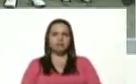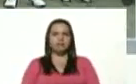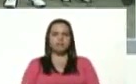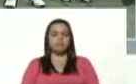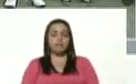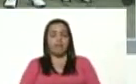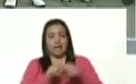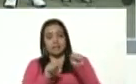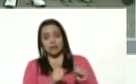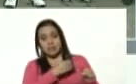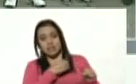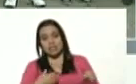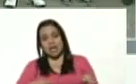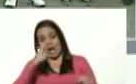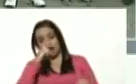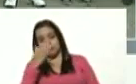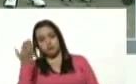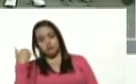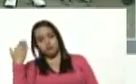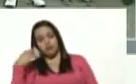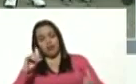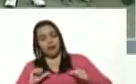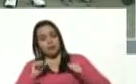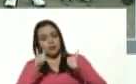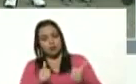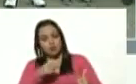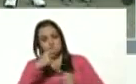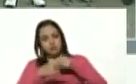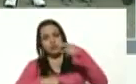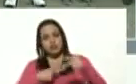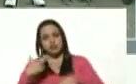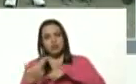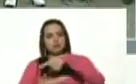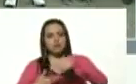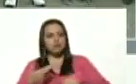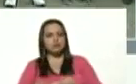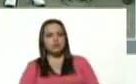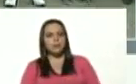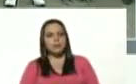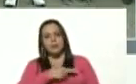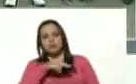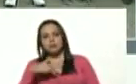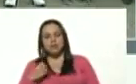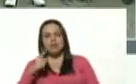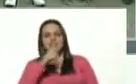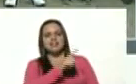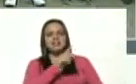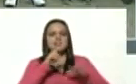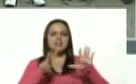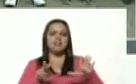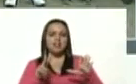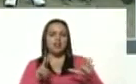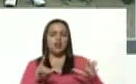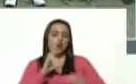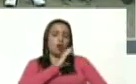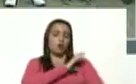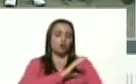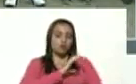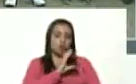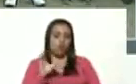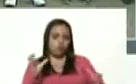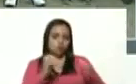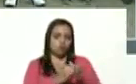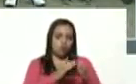Presidente, porque años atrás, cuando comenzó todo este proceso revolucionario, éramos 17 consejos comunales unidos en una sola